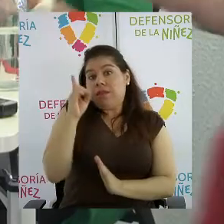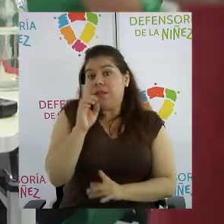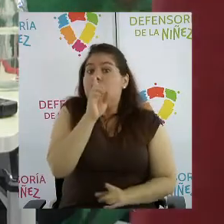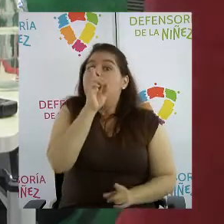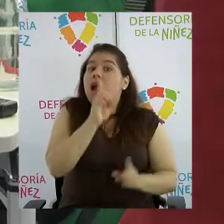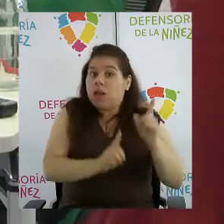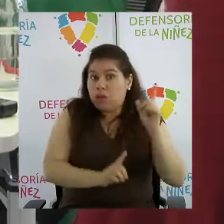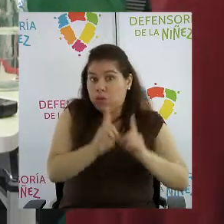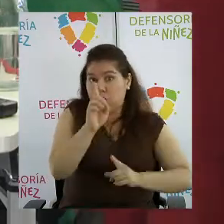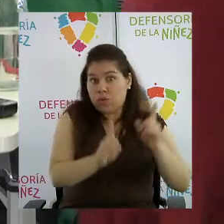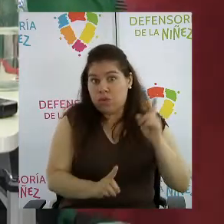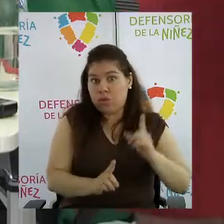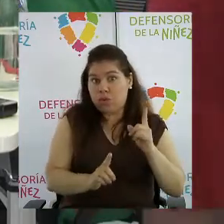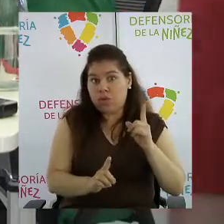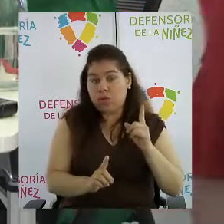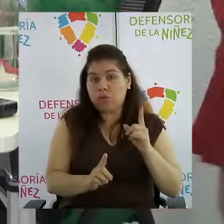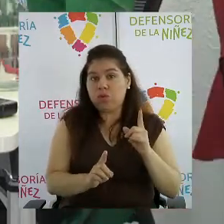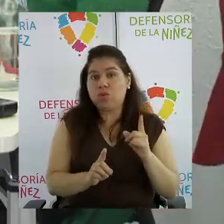los que...